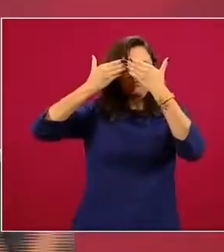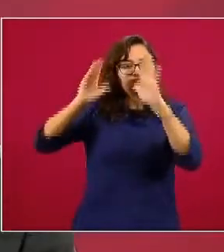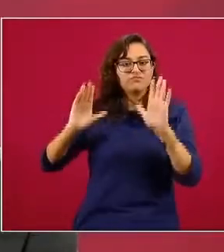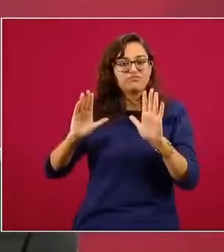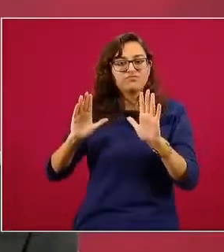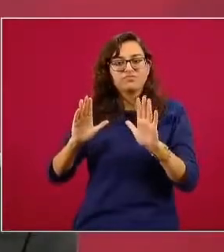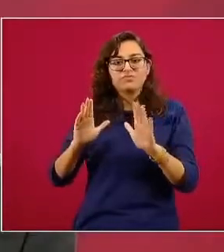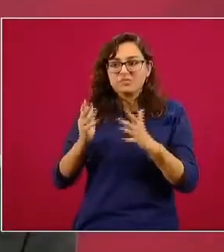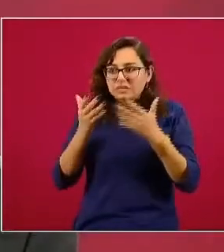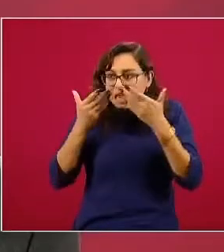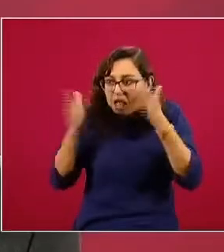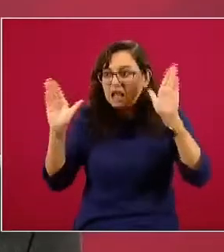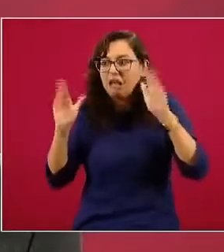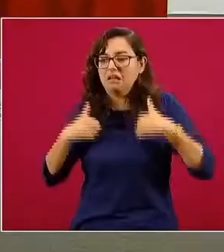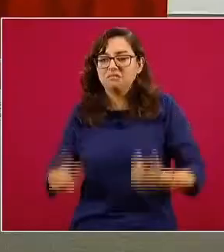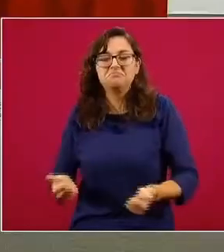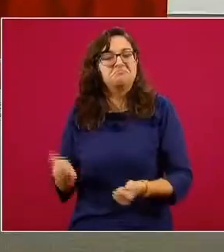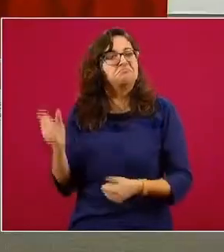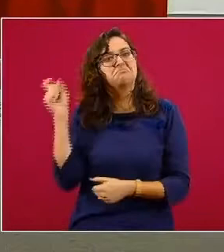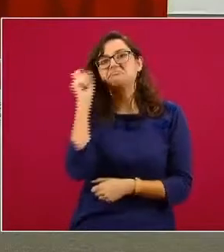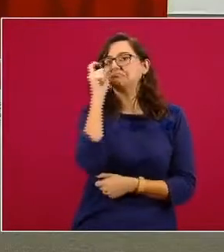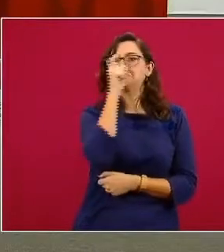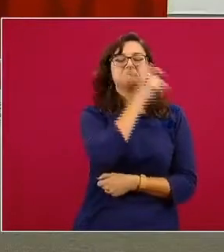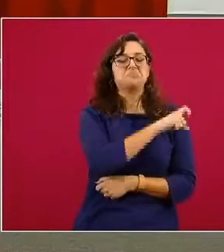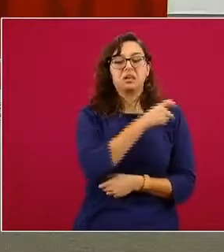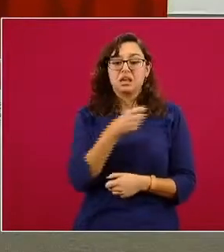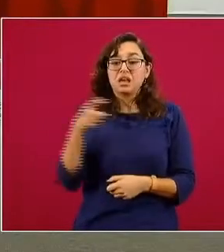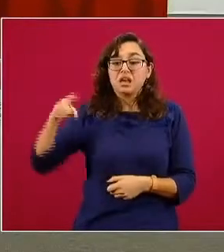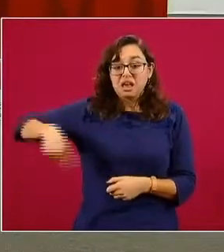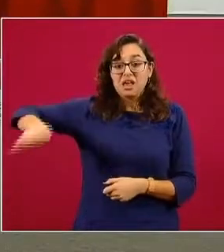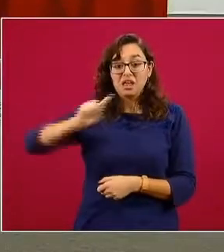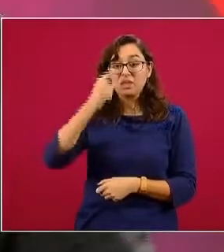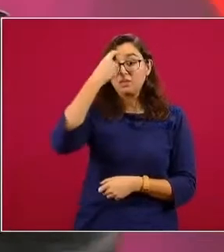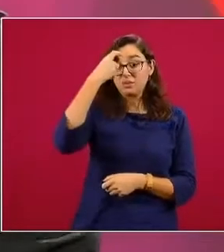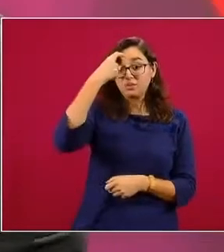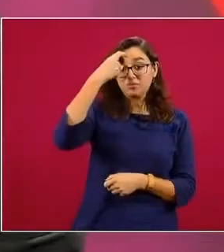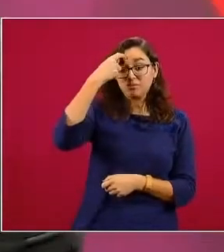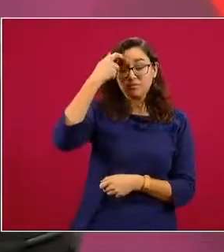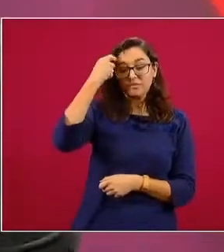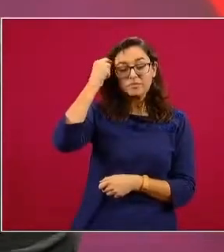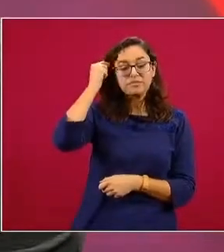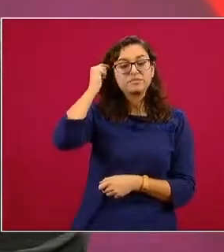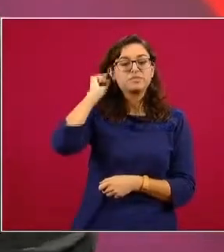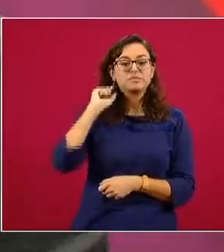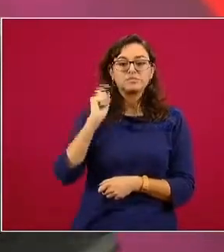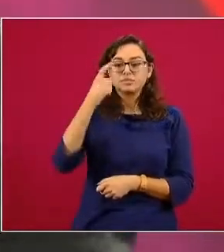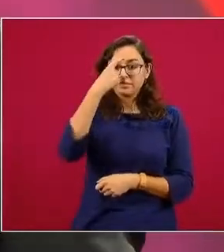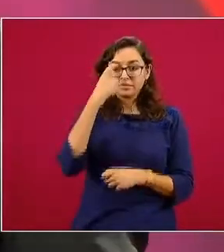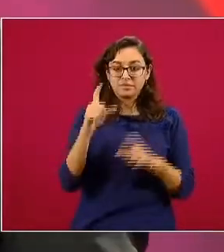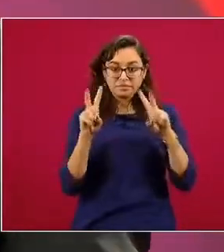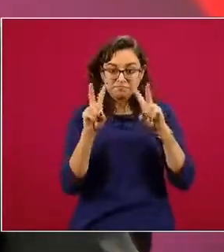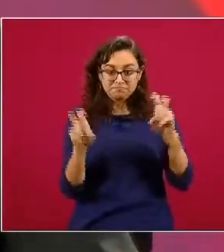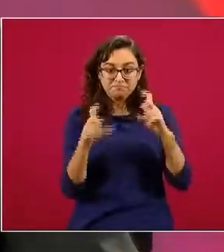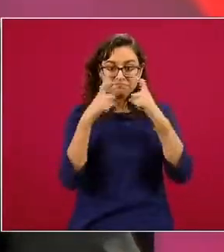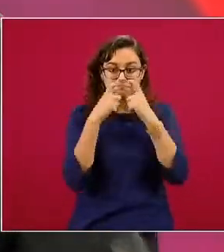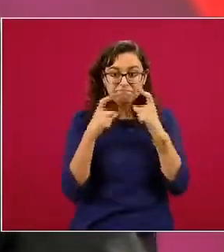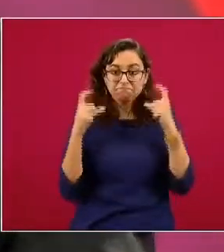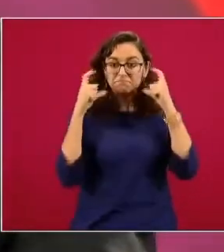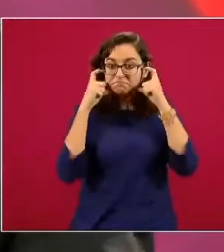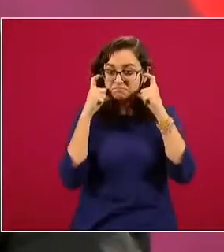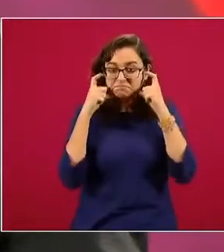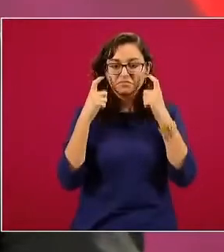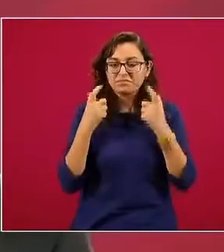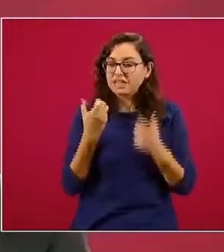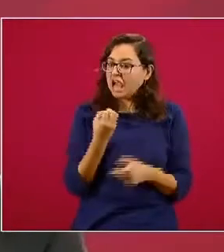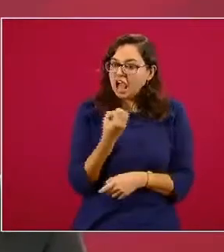y compenetrarse con él. Muchas de estas ideas fijas sobre el uso del cubrebocas y la